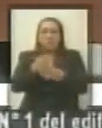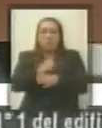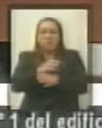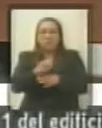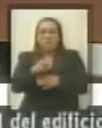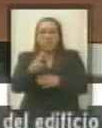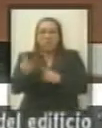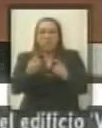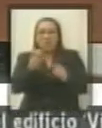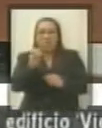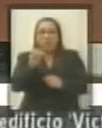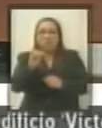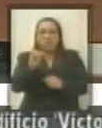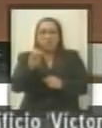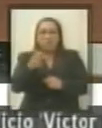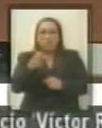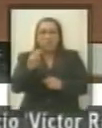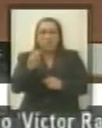Opsitel y Opsitran.